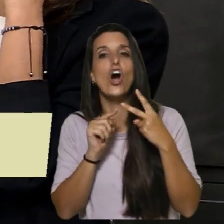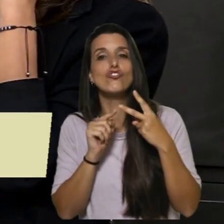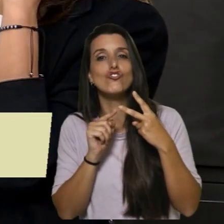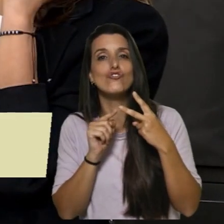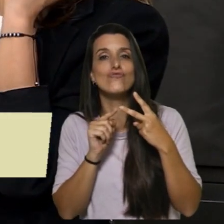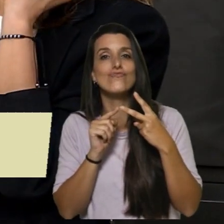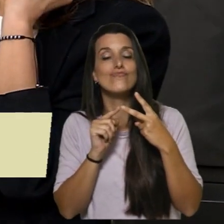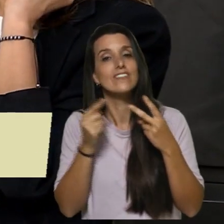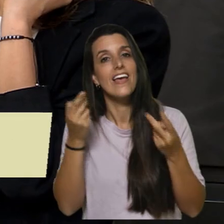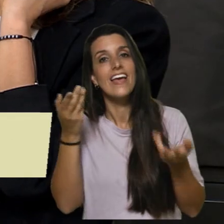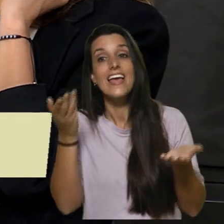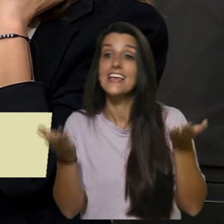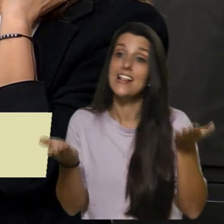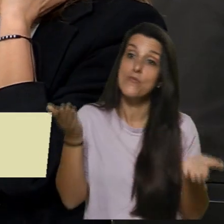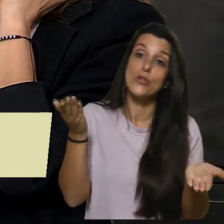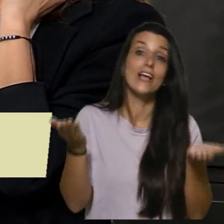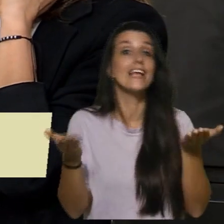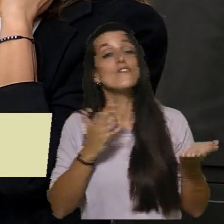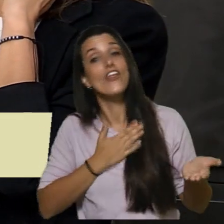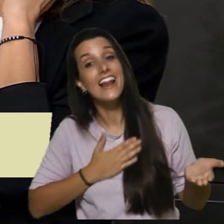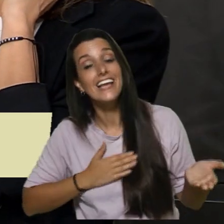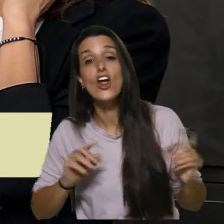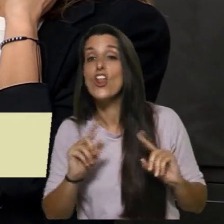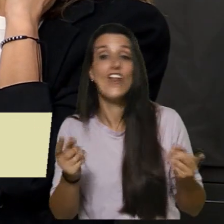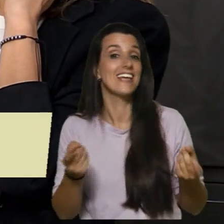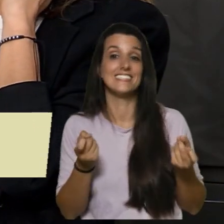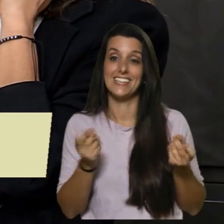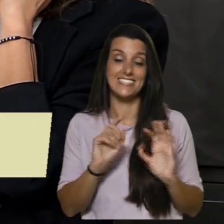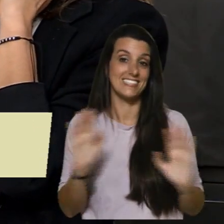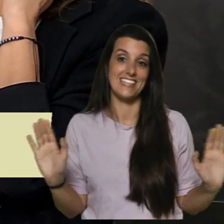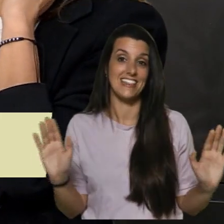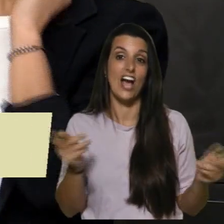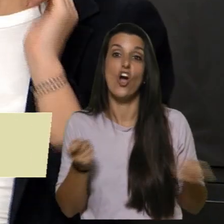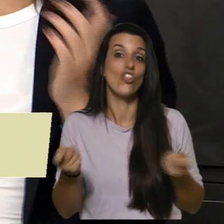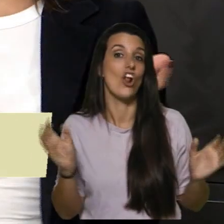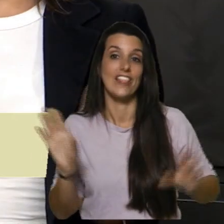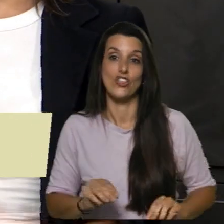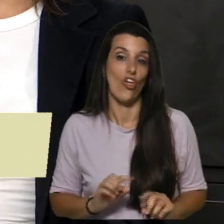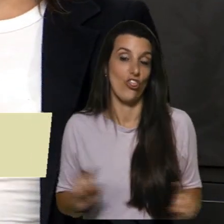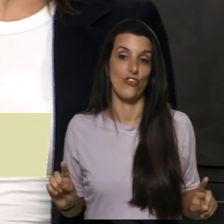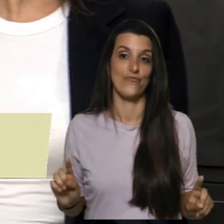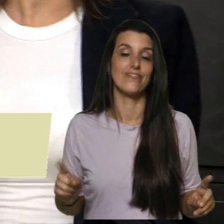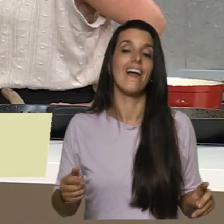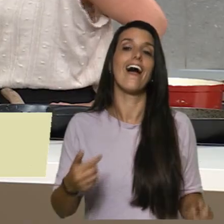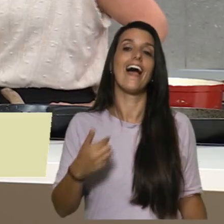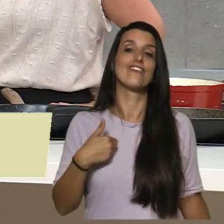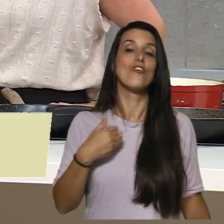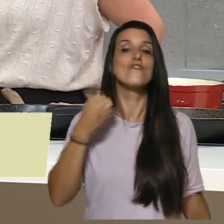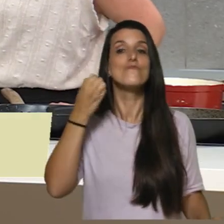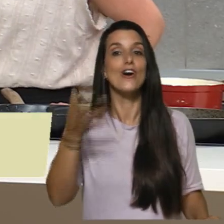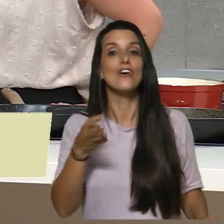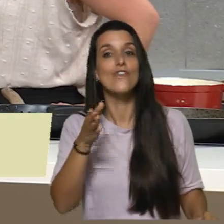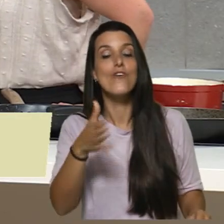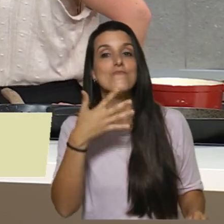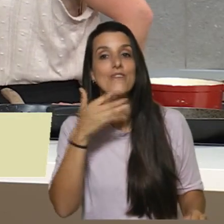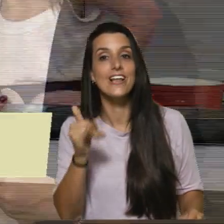tenés dos, estás en una zona media, tranquila, donde no necesitas tener el control de todo. Ah, sí. Ahí estoy yo. Ahí porque ¿ves? Vos agarrás, por